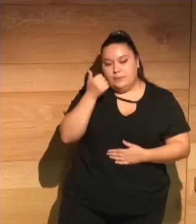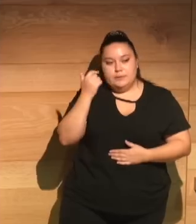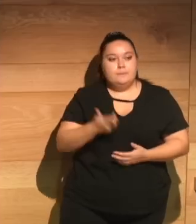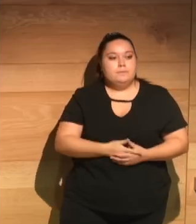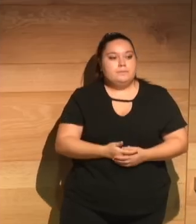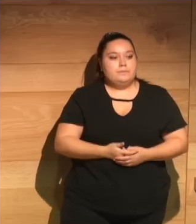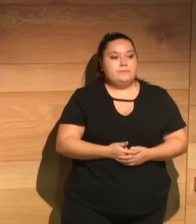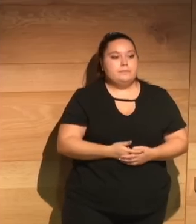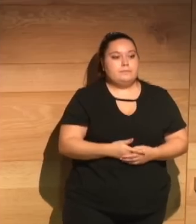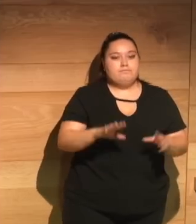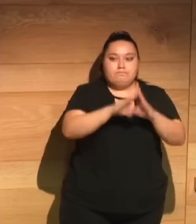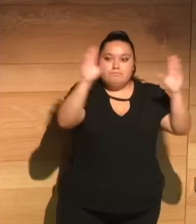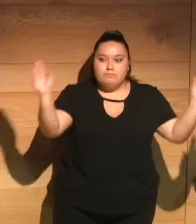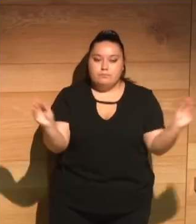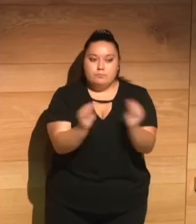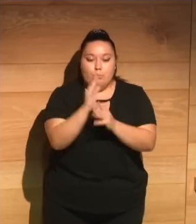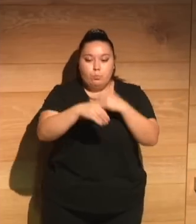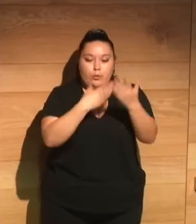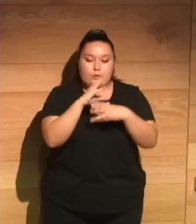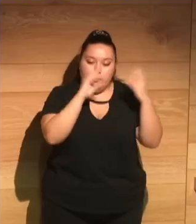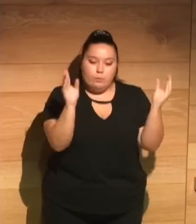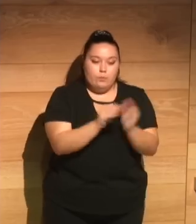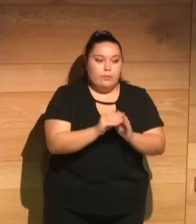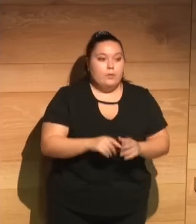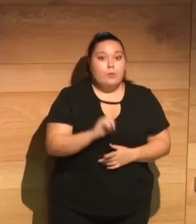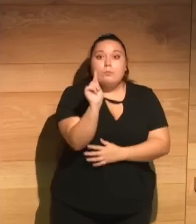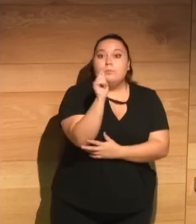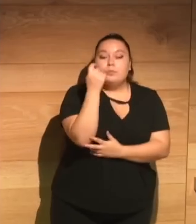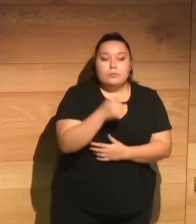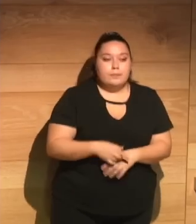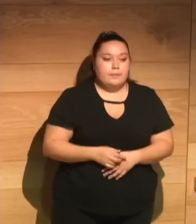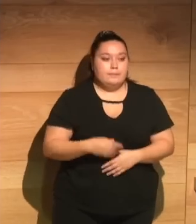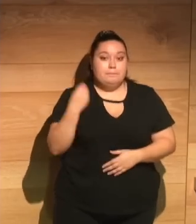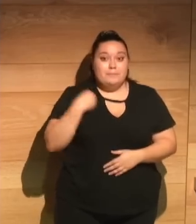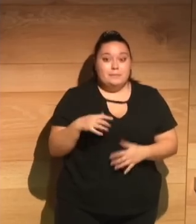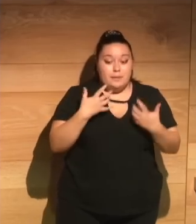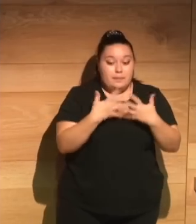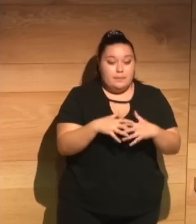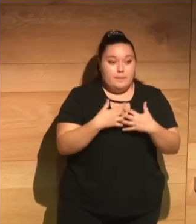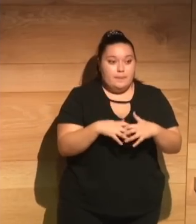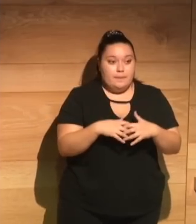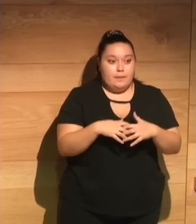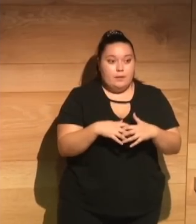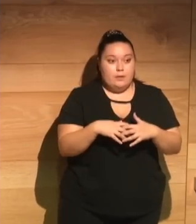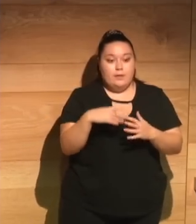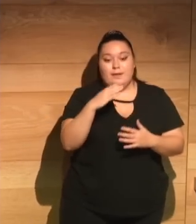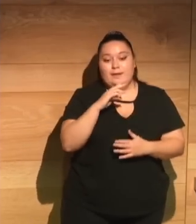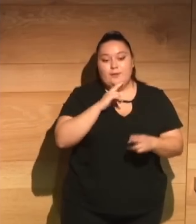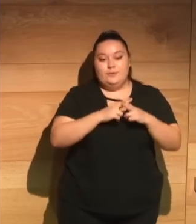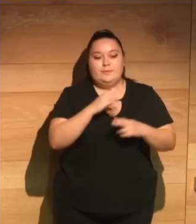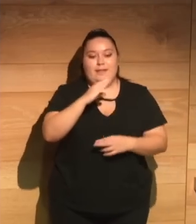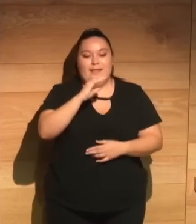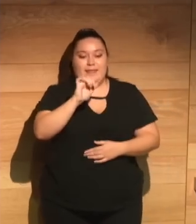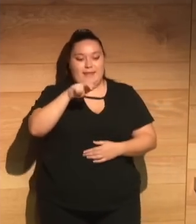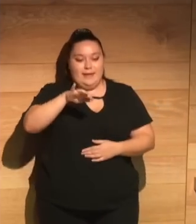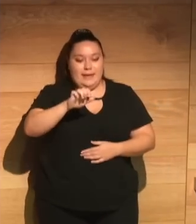es simplificar todo el proceso y consiguen que la misma maquinita, que ellos llaman cinematógrafo, ahora ya nos